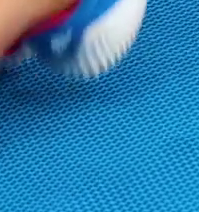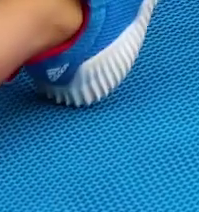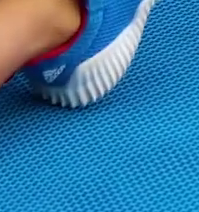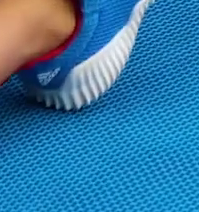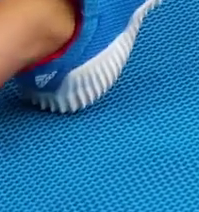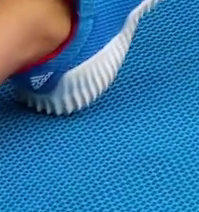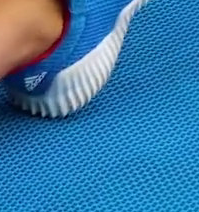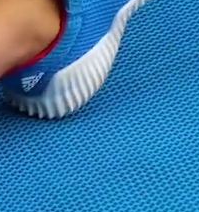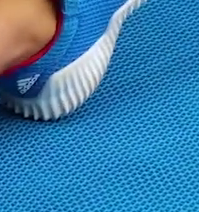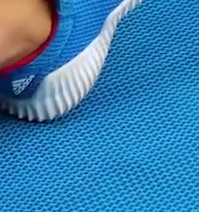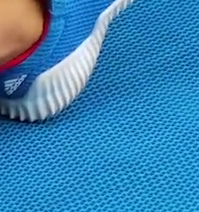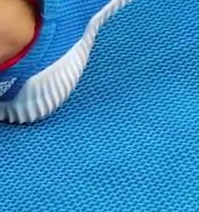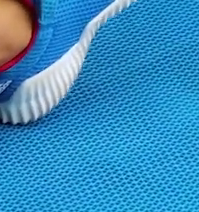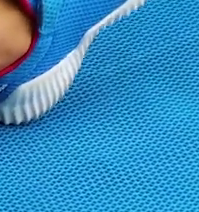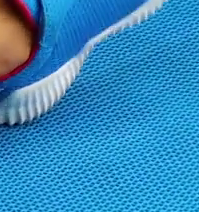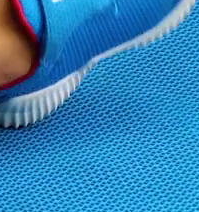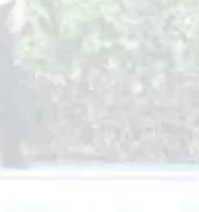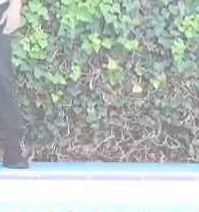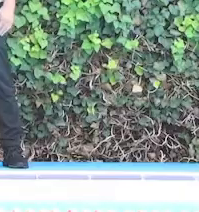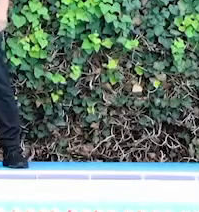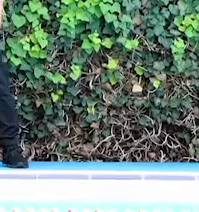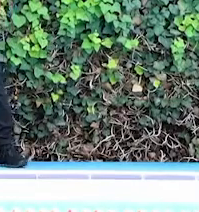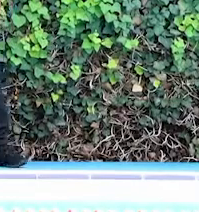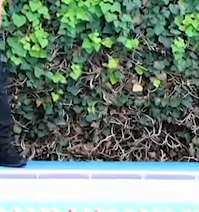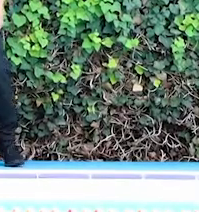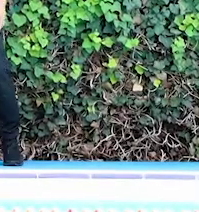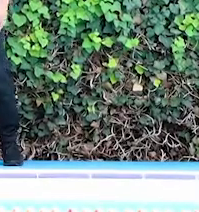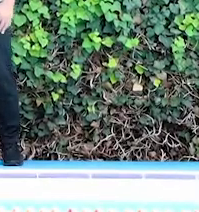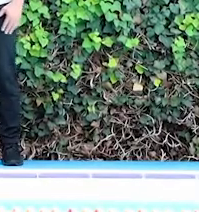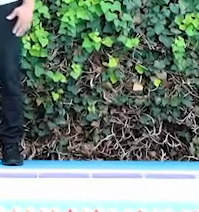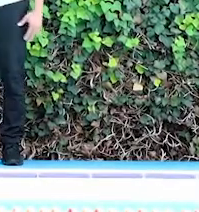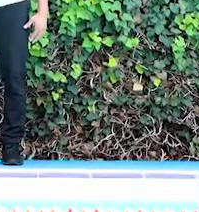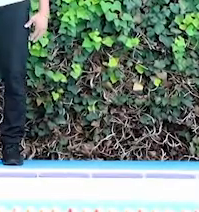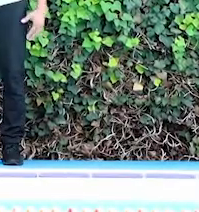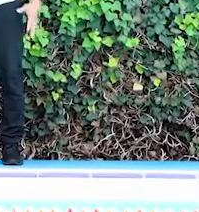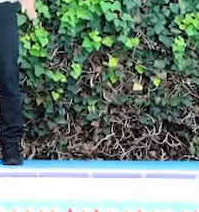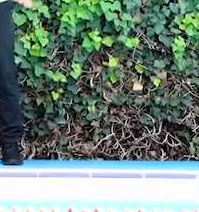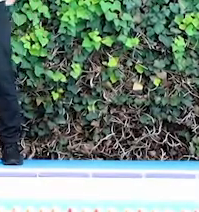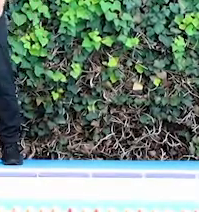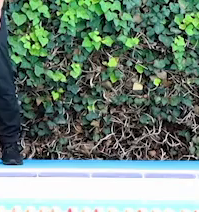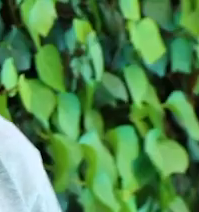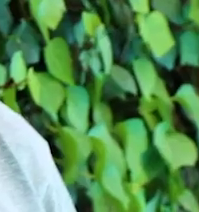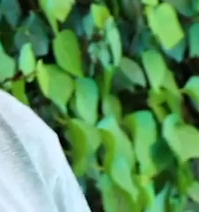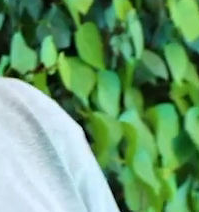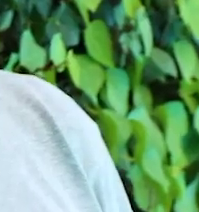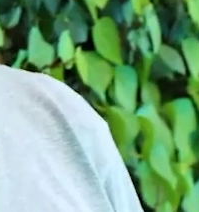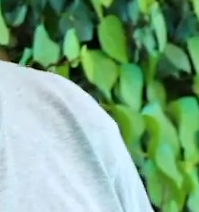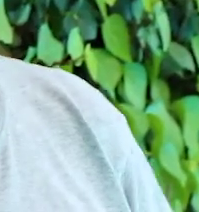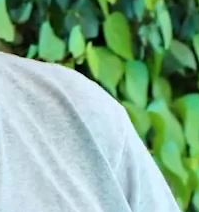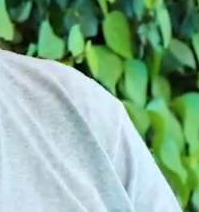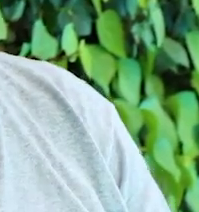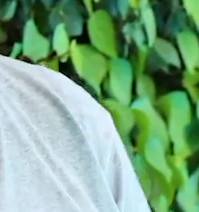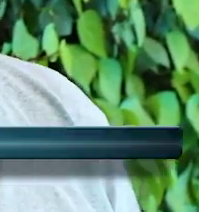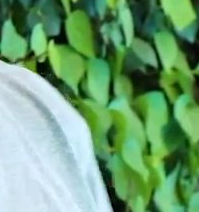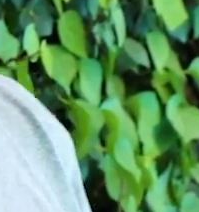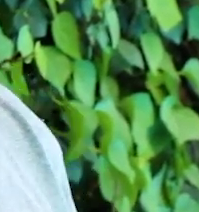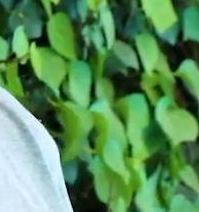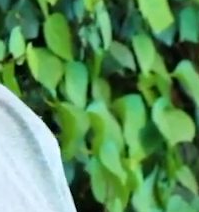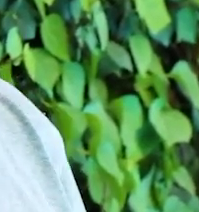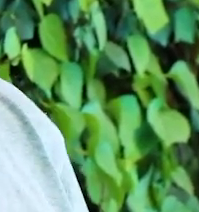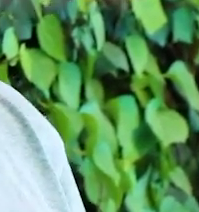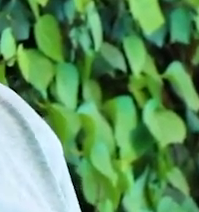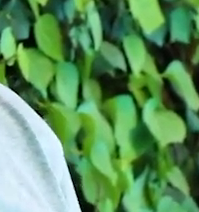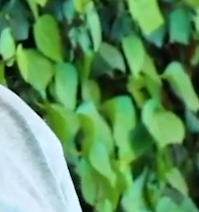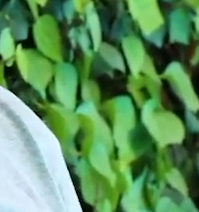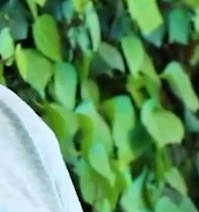1, 2, 3. Muy bien, Jair. Bien hecho. Ok, Jair. Ahora lo que vamos a hacer es, nos vamos a poner en 6 puntos. Te explico cuáles 6